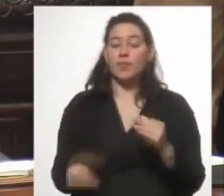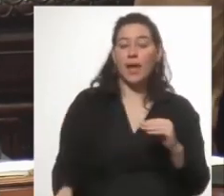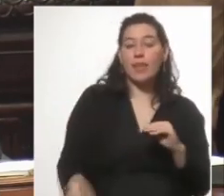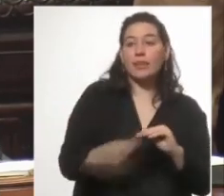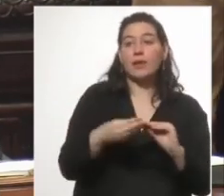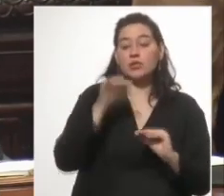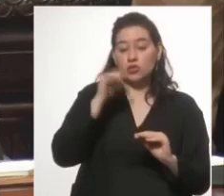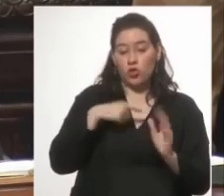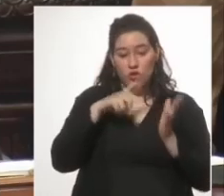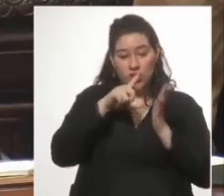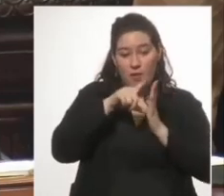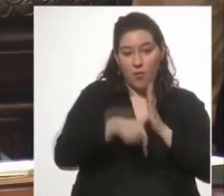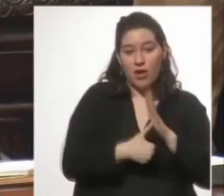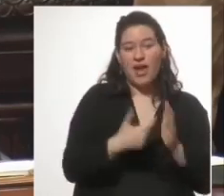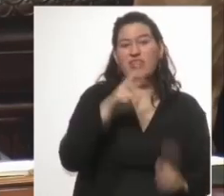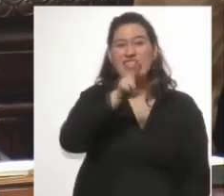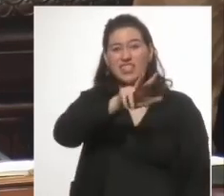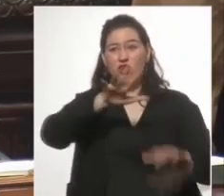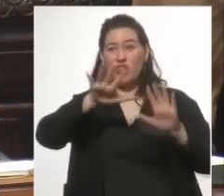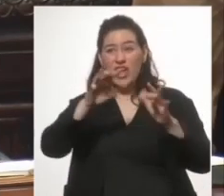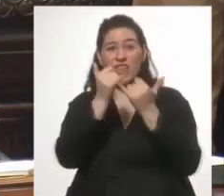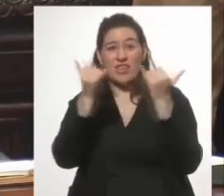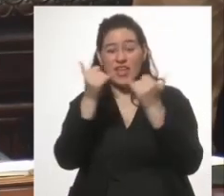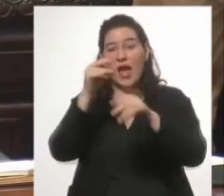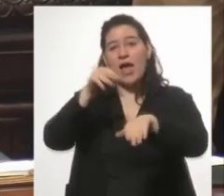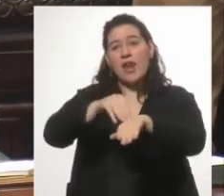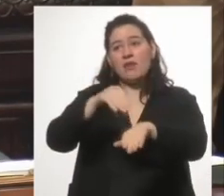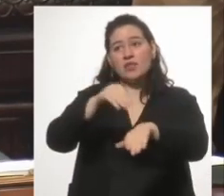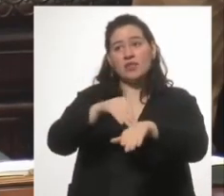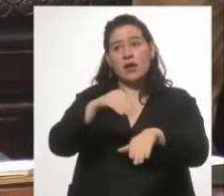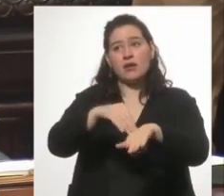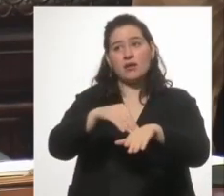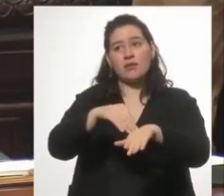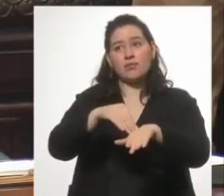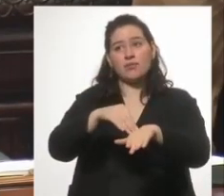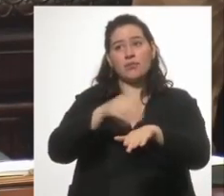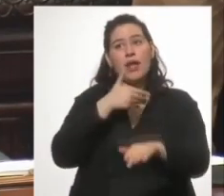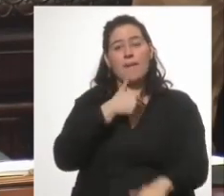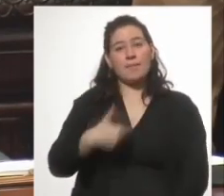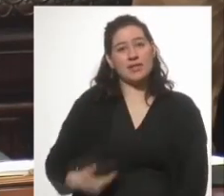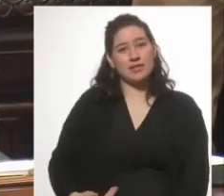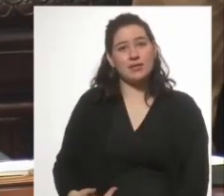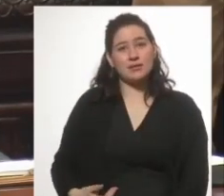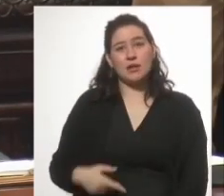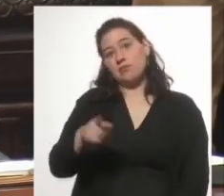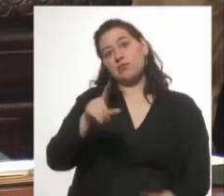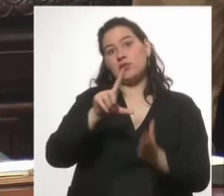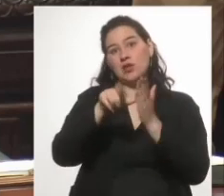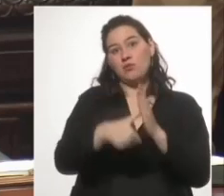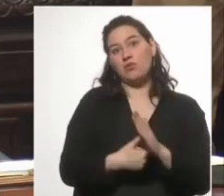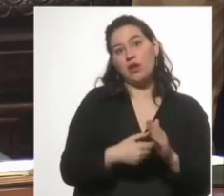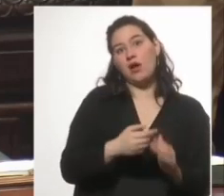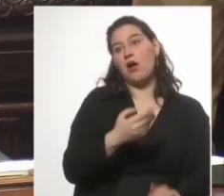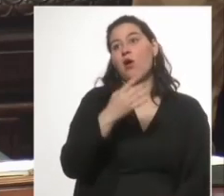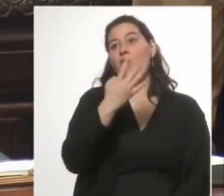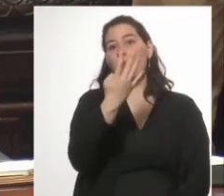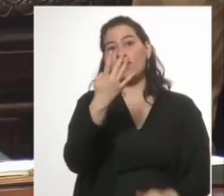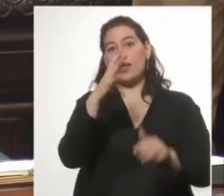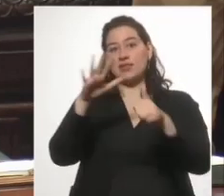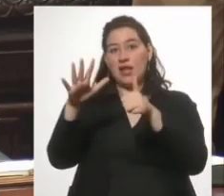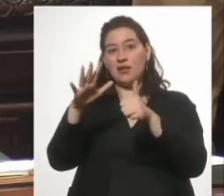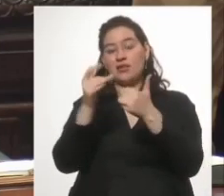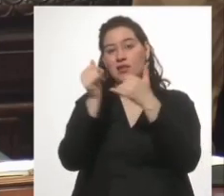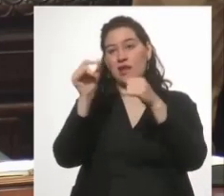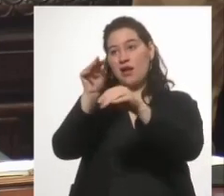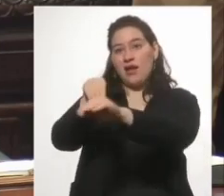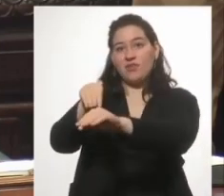si yo demoré 310 días en comunicar, Presidencia de la República demoró 46 días en